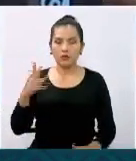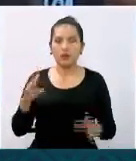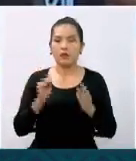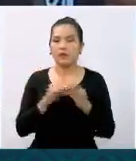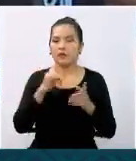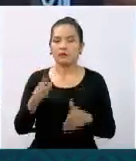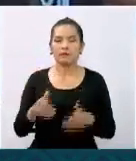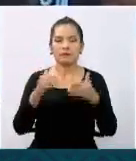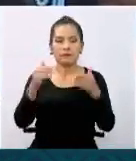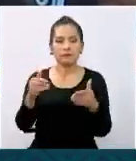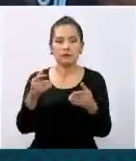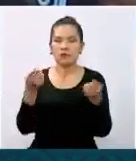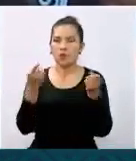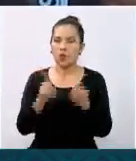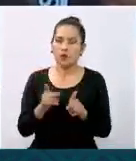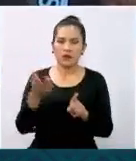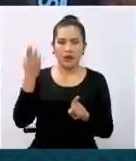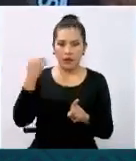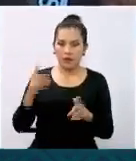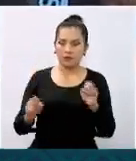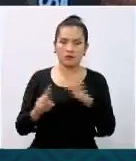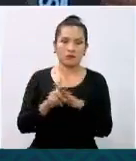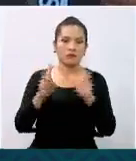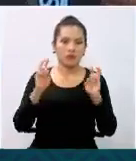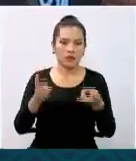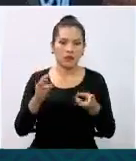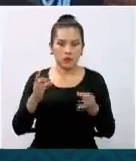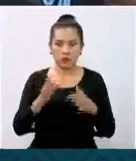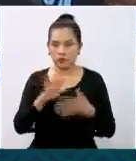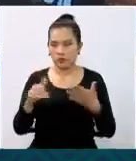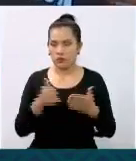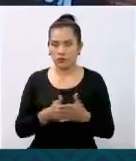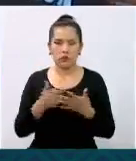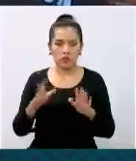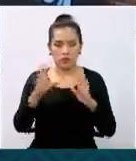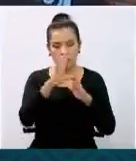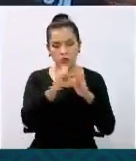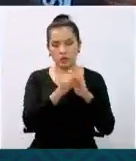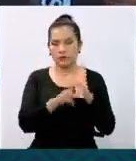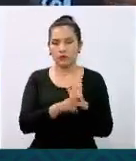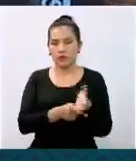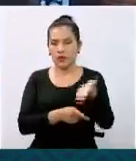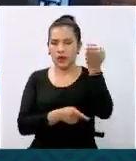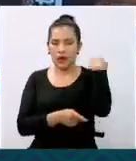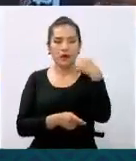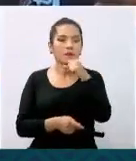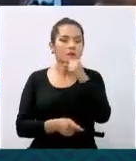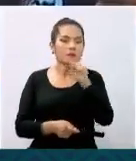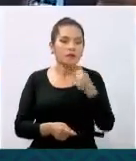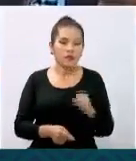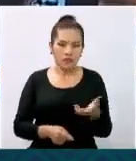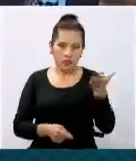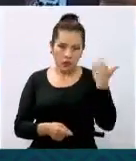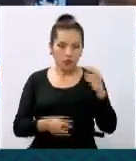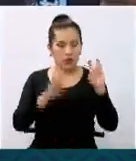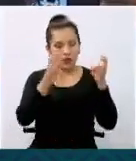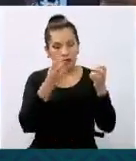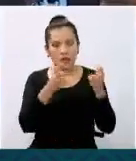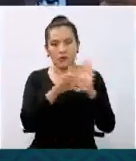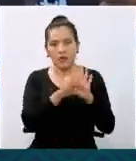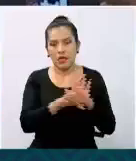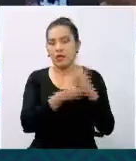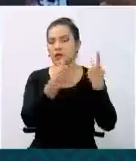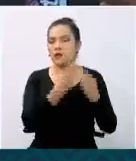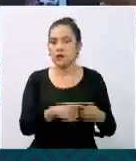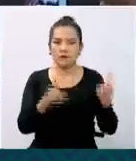se tenía el caso de corte con una constitución antigua, la pasada constitución, y el escenario era distinto, y eso se ha remitido